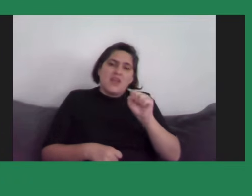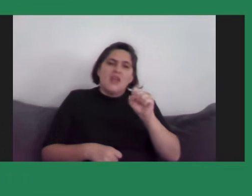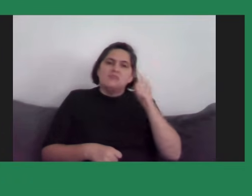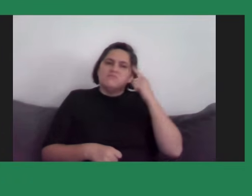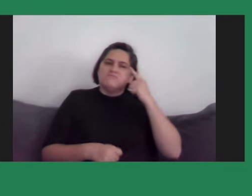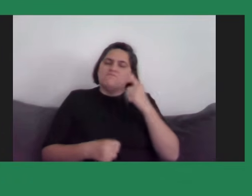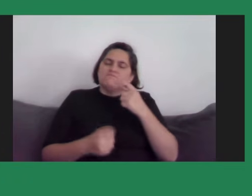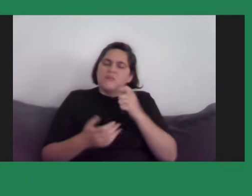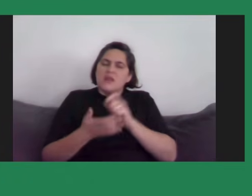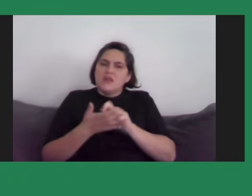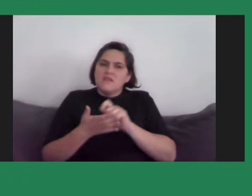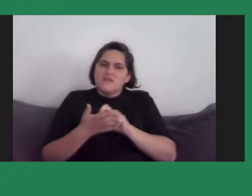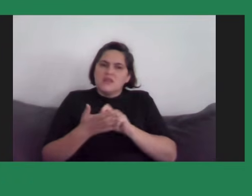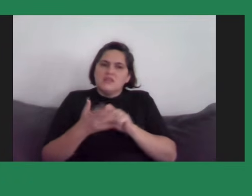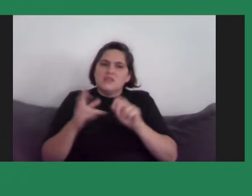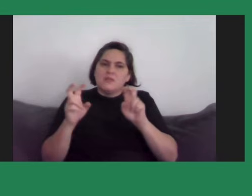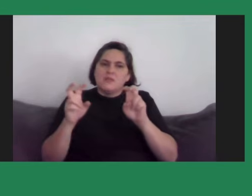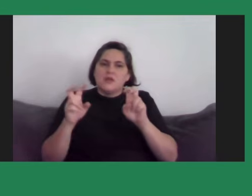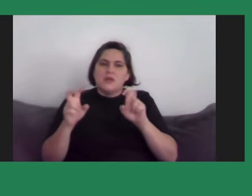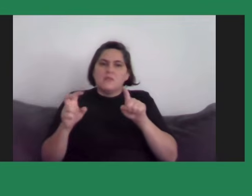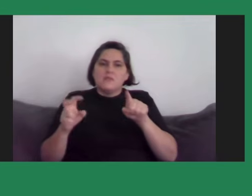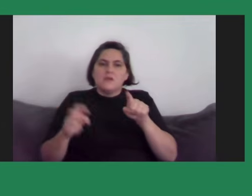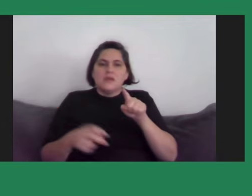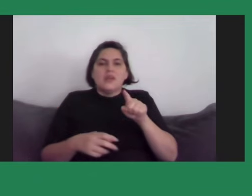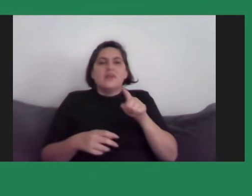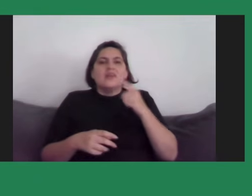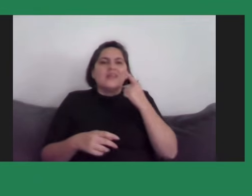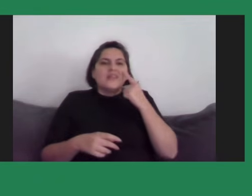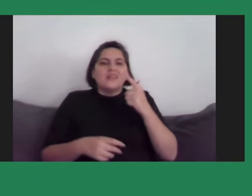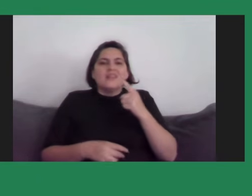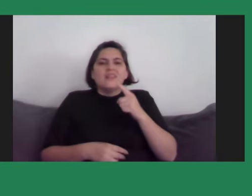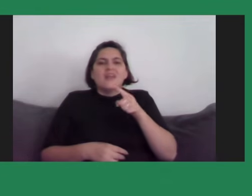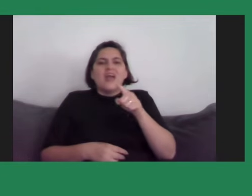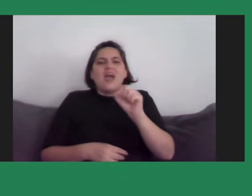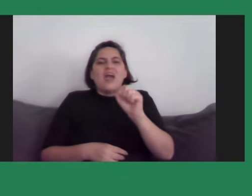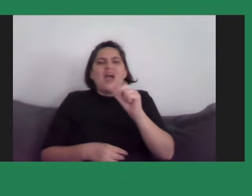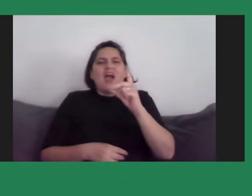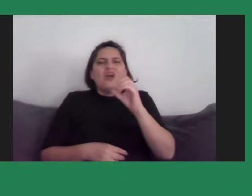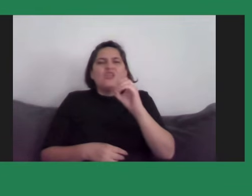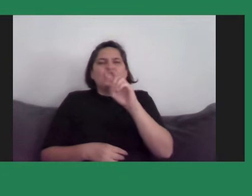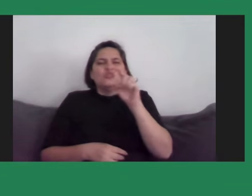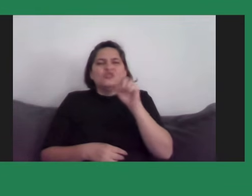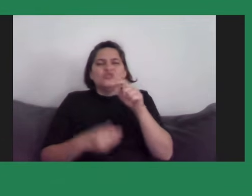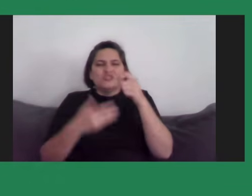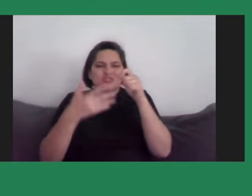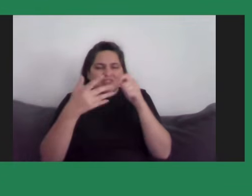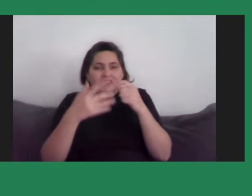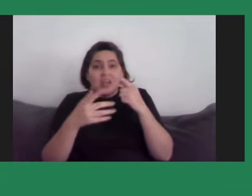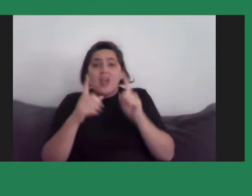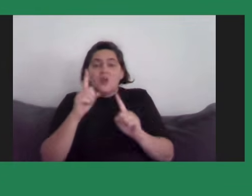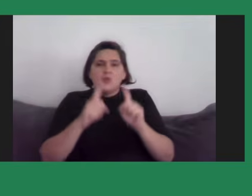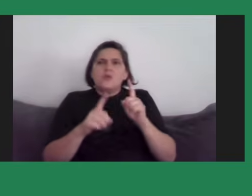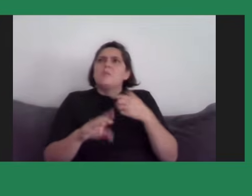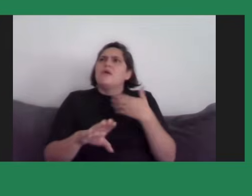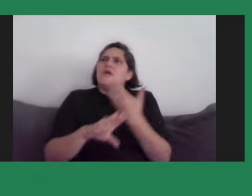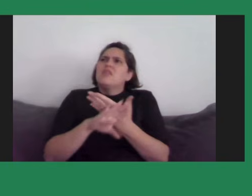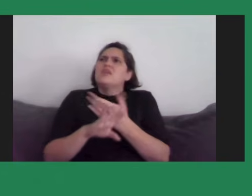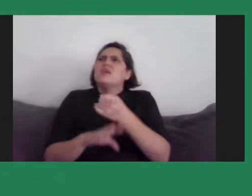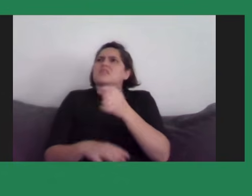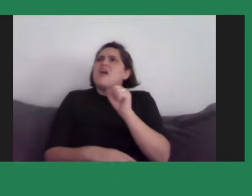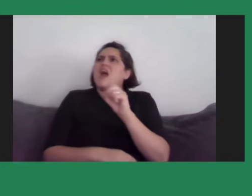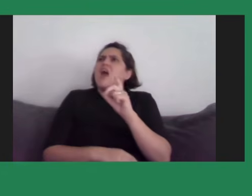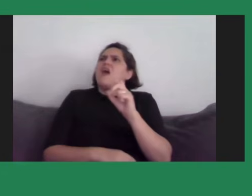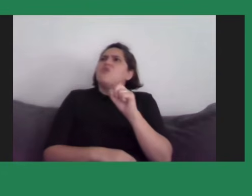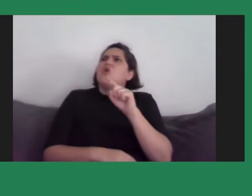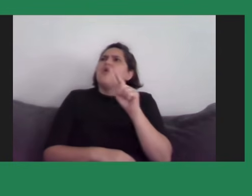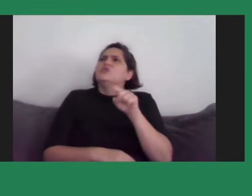dilema con el test de ADOS. El test de ADOS, muchos padres lo piden eh, porque creen que